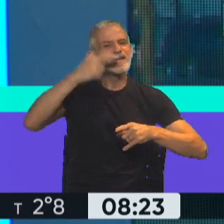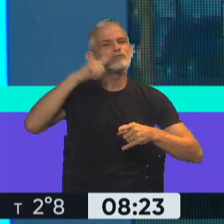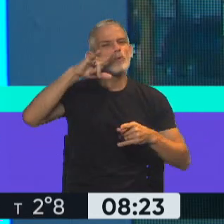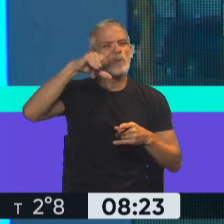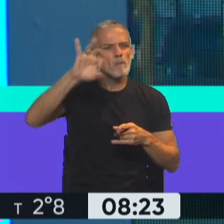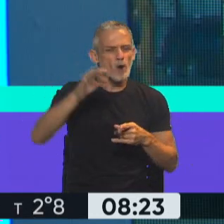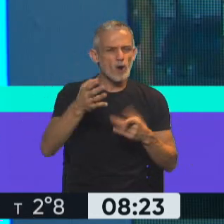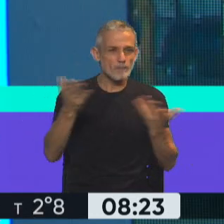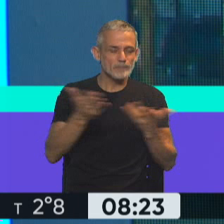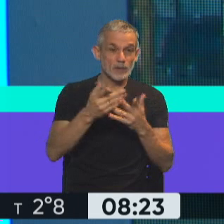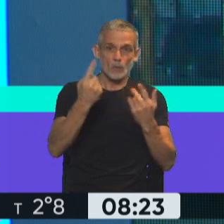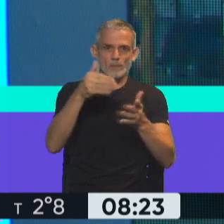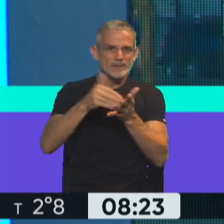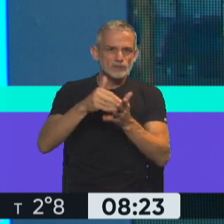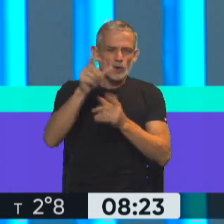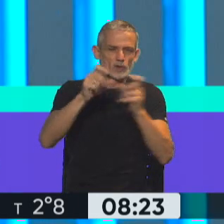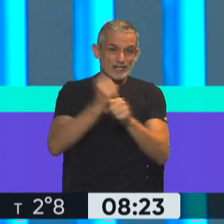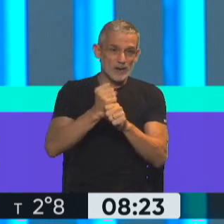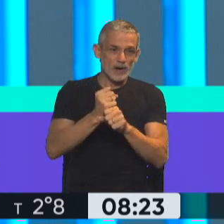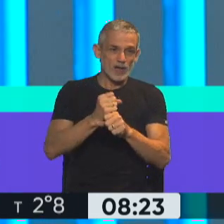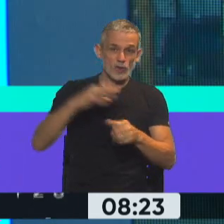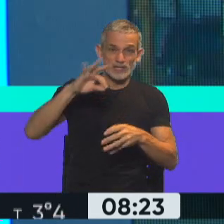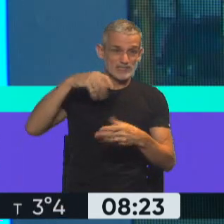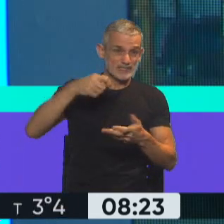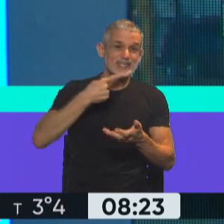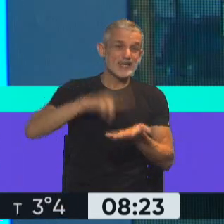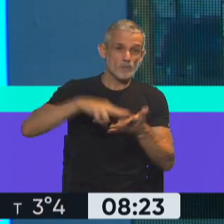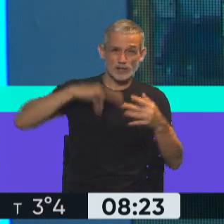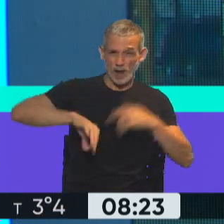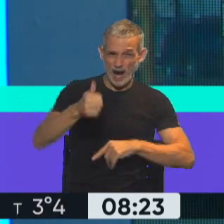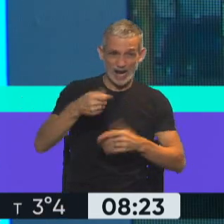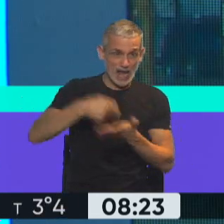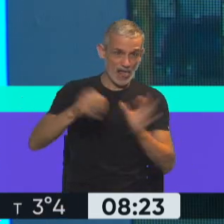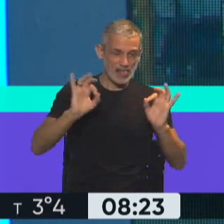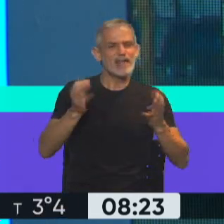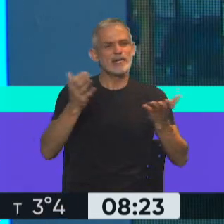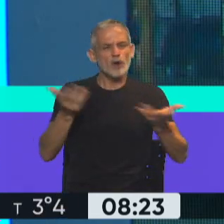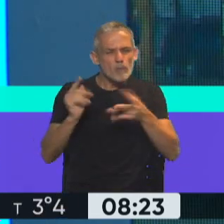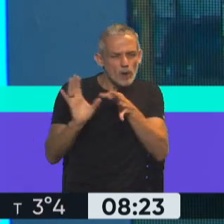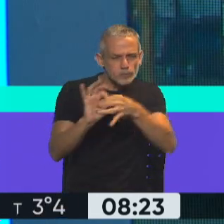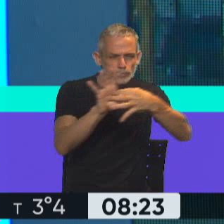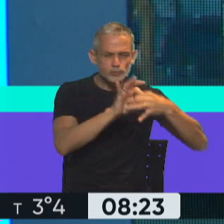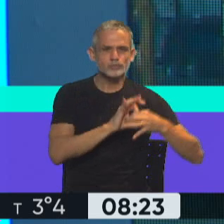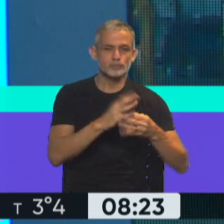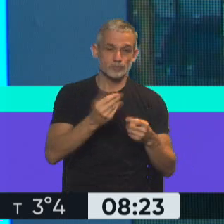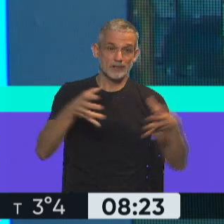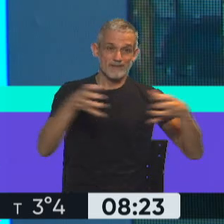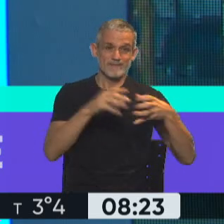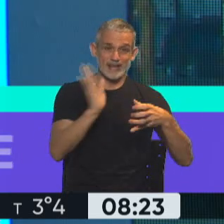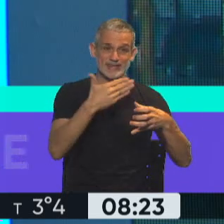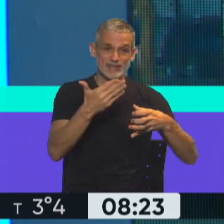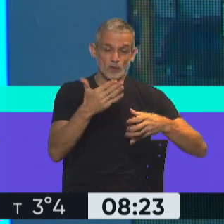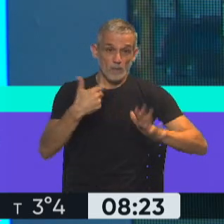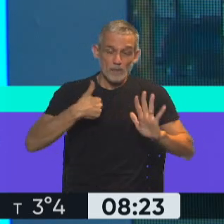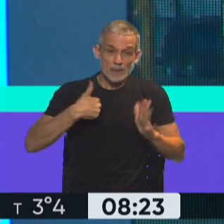se pone en valor que 1 millón de trabajadores ya no pagan ganancia? Es decir, me parece, y cómo se articula. Mira, para mí el Frente de Todos es una de